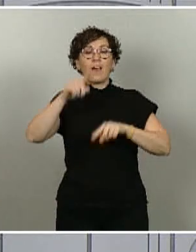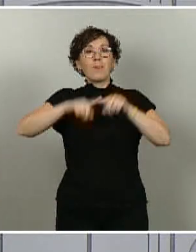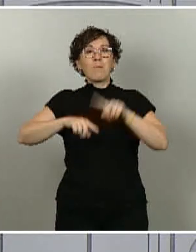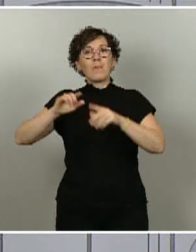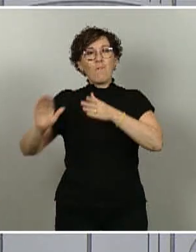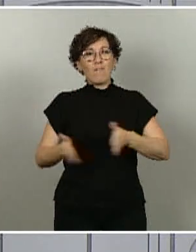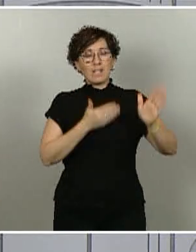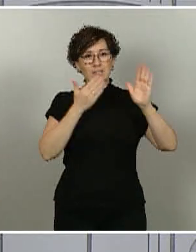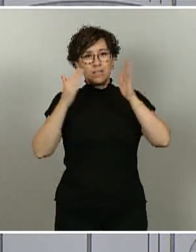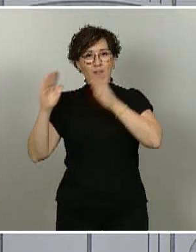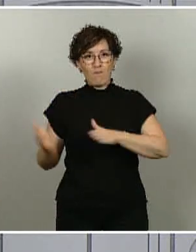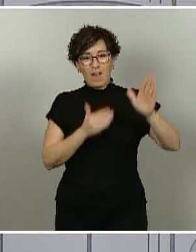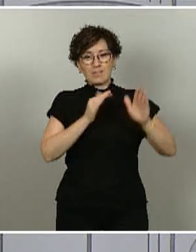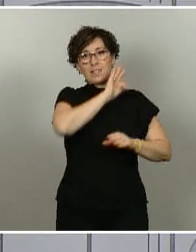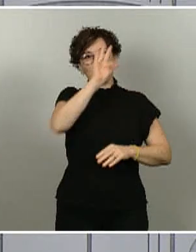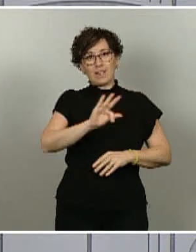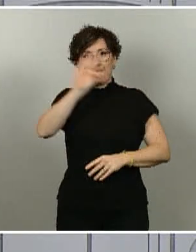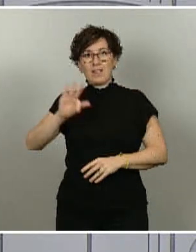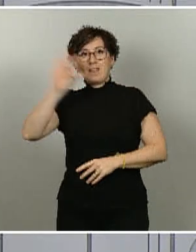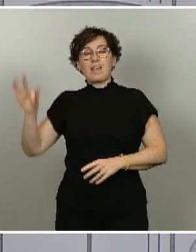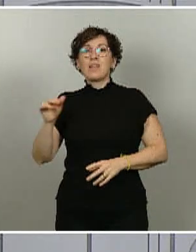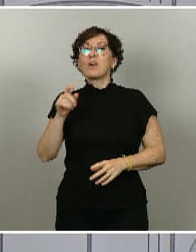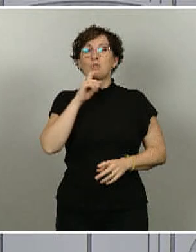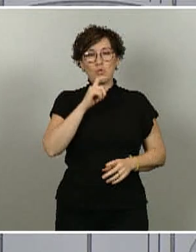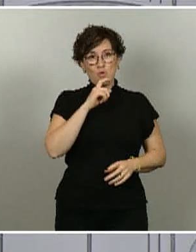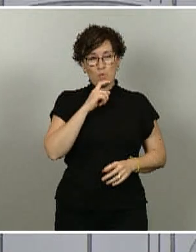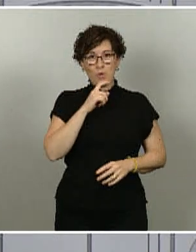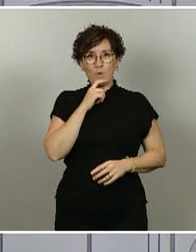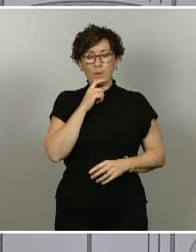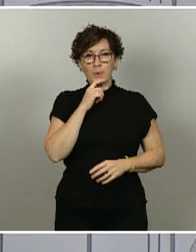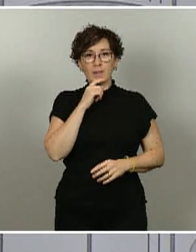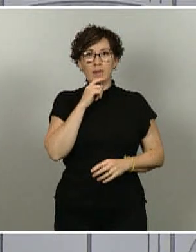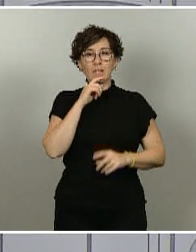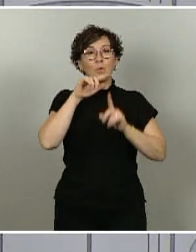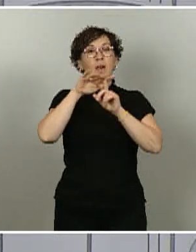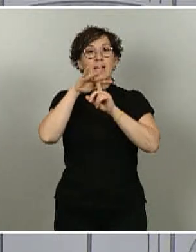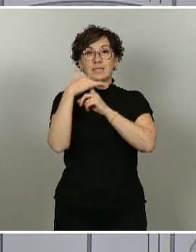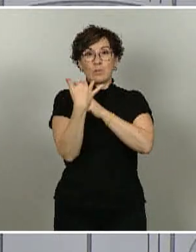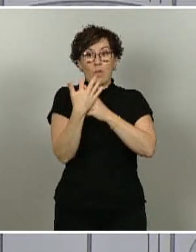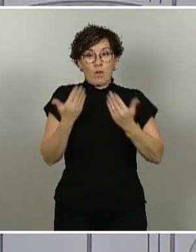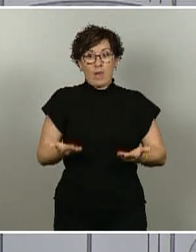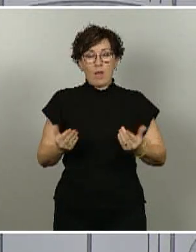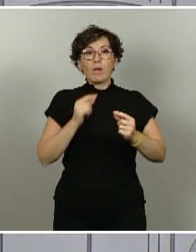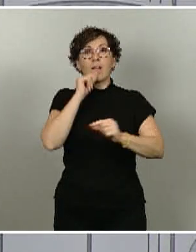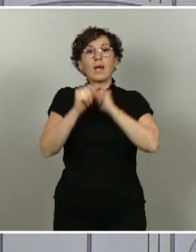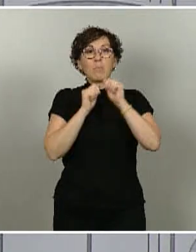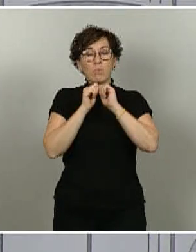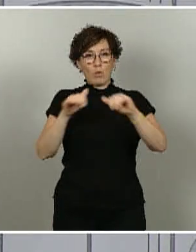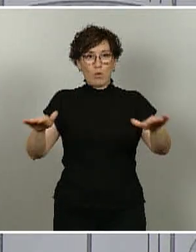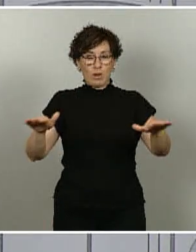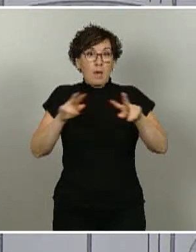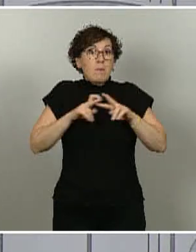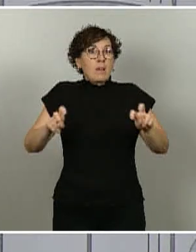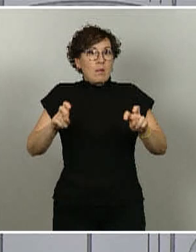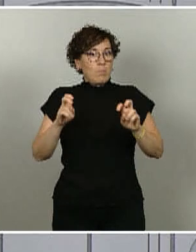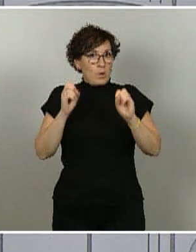estamos viviendo, en el que, con una situación epidemiológica en principio muy buena, el objetivo es detectar de